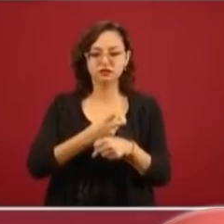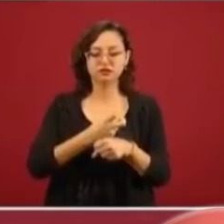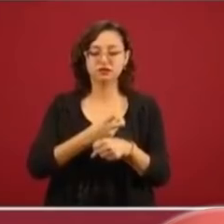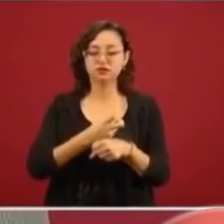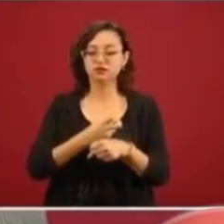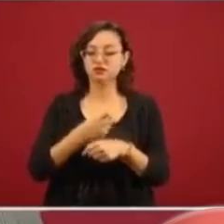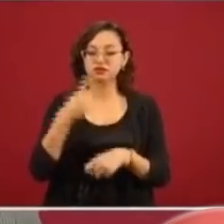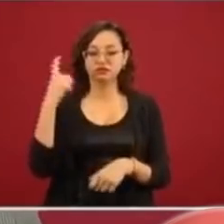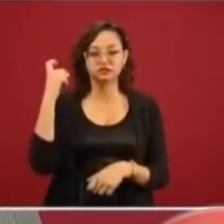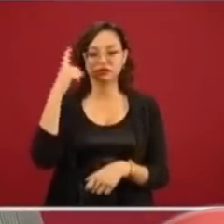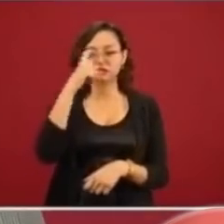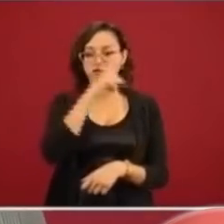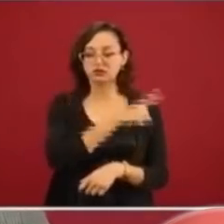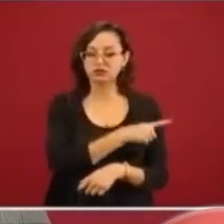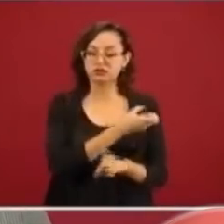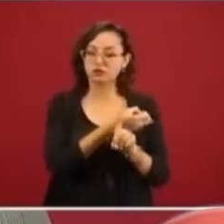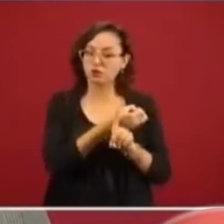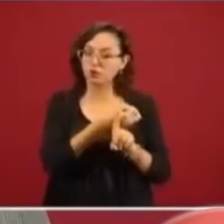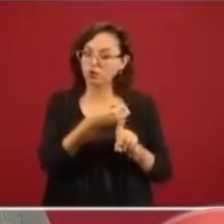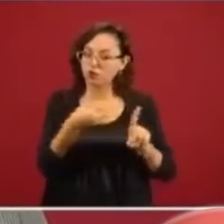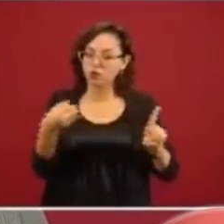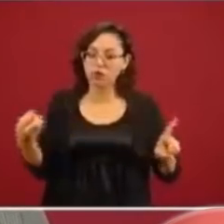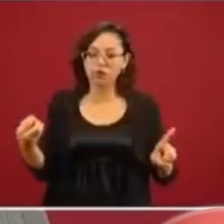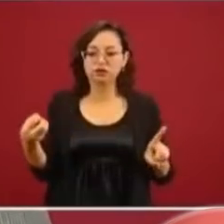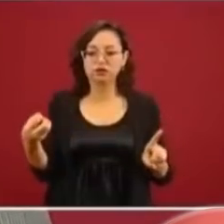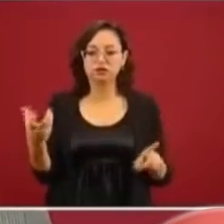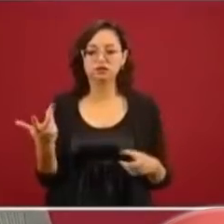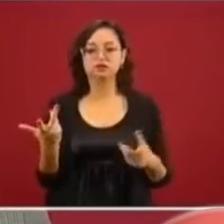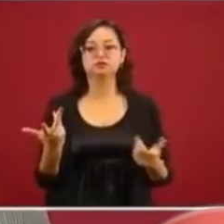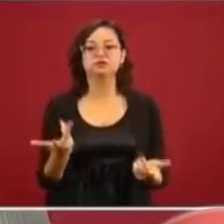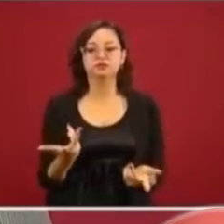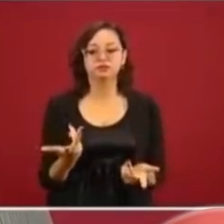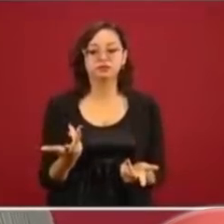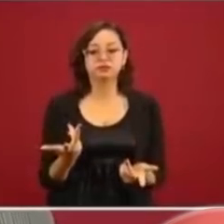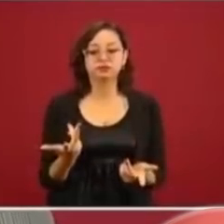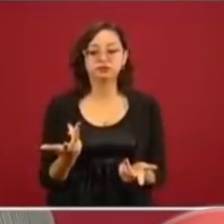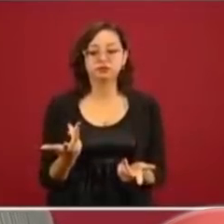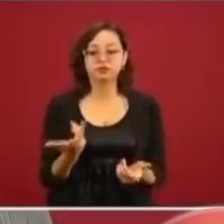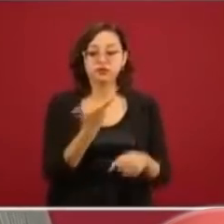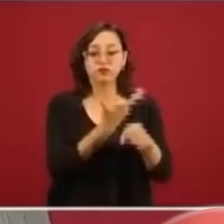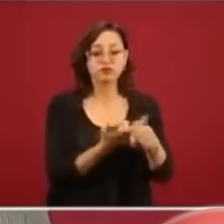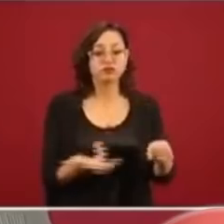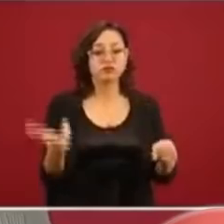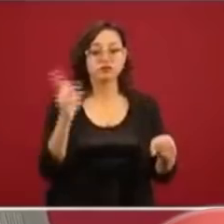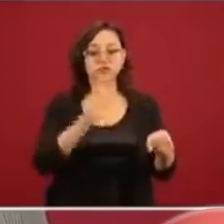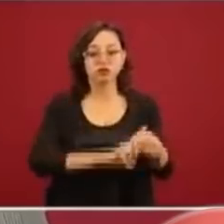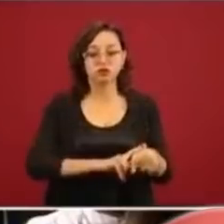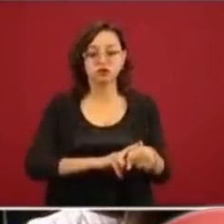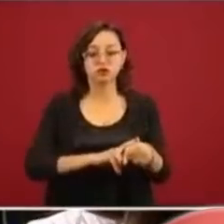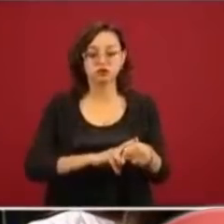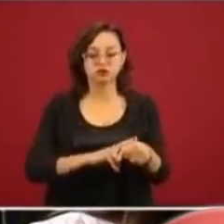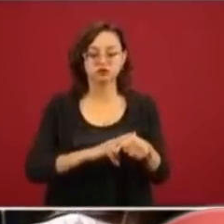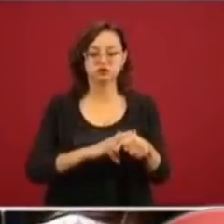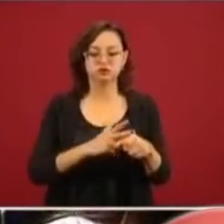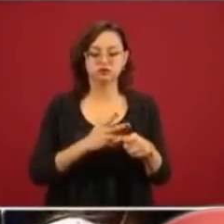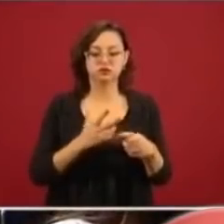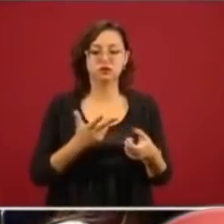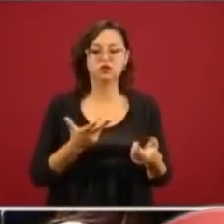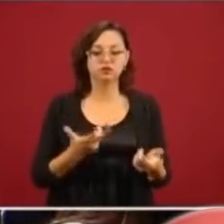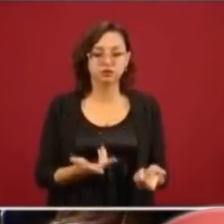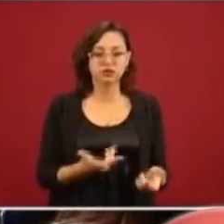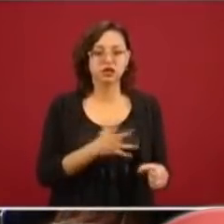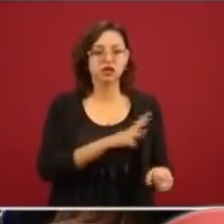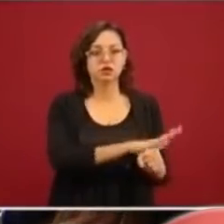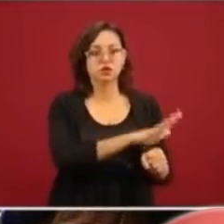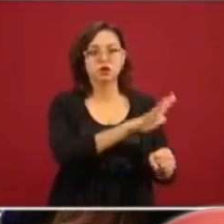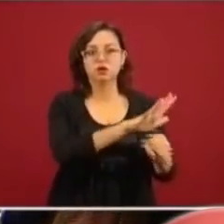reto de organización, que es el contar con los hospitales, el censo ya lo hemos